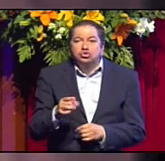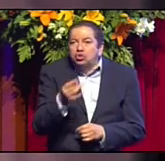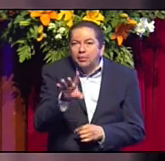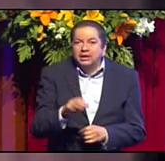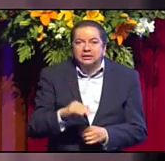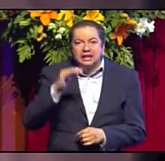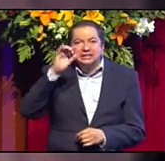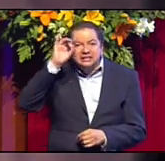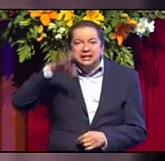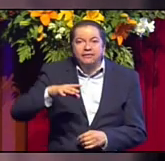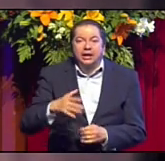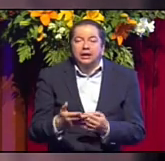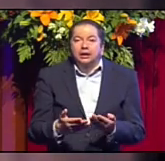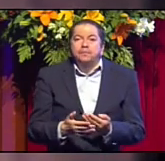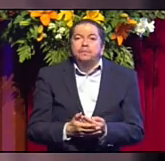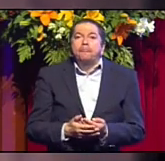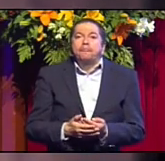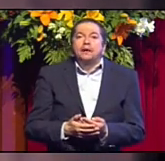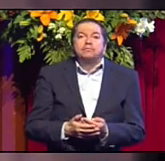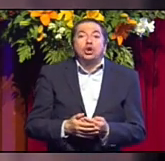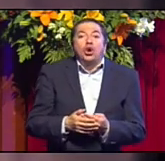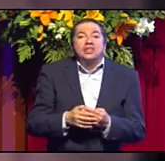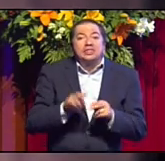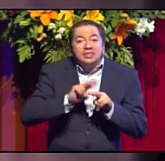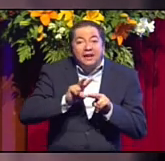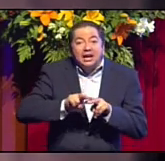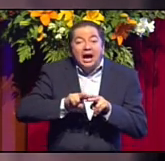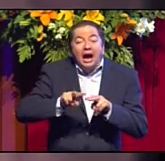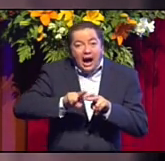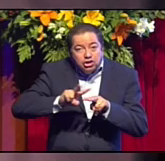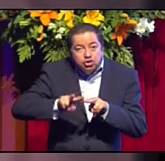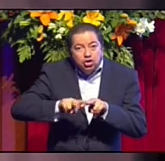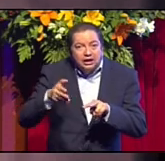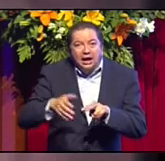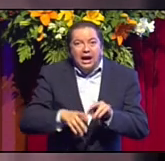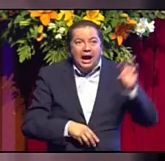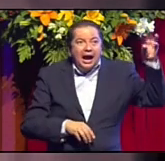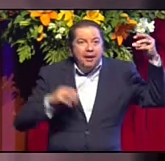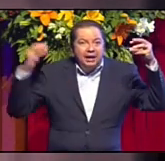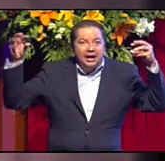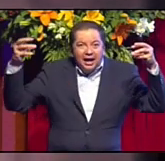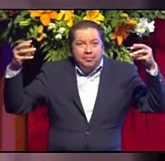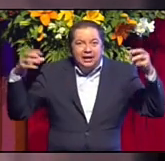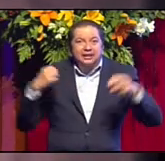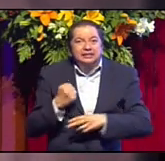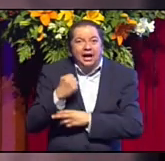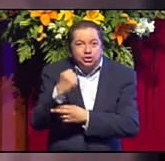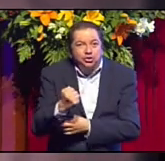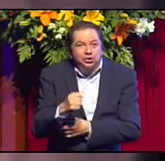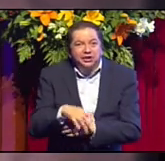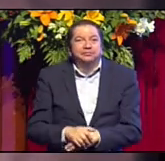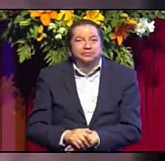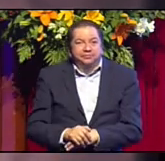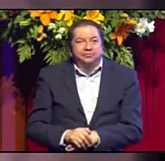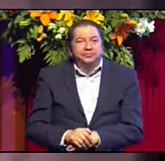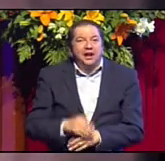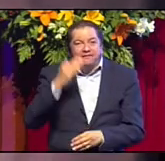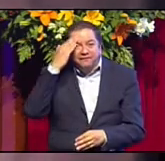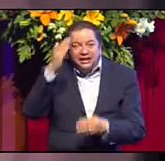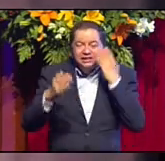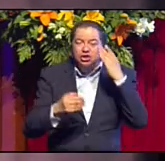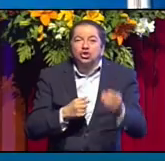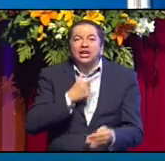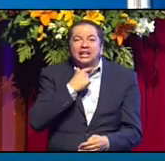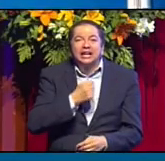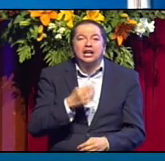saberlo. Hay que generar una cantidad de acciones. Y las cámaras de seguridad no iban a ayudar. Y los vecinos la querían. Entonces, cámaras de seguridad por un monto de